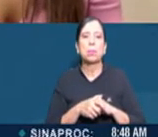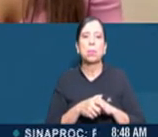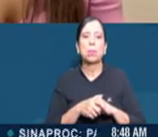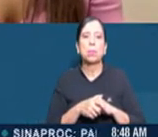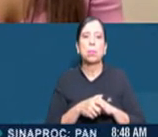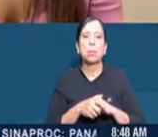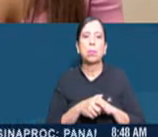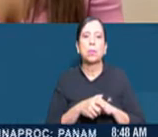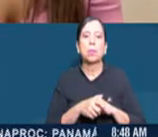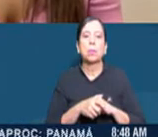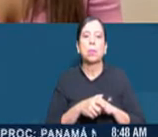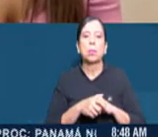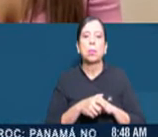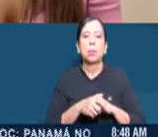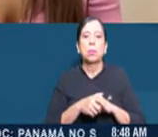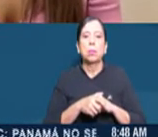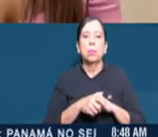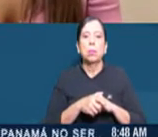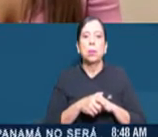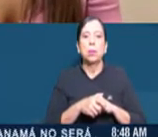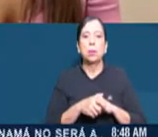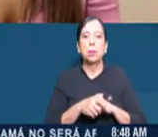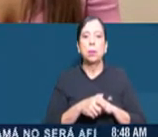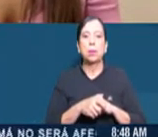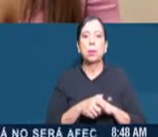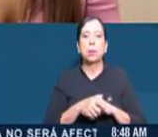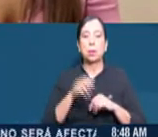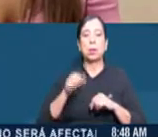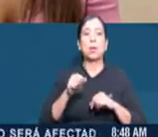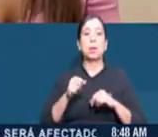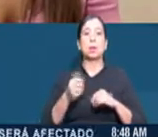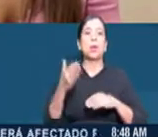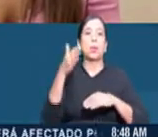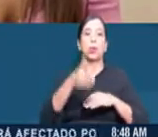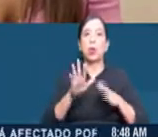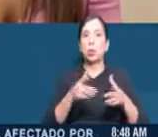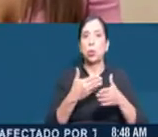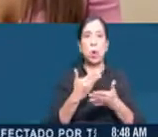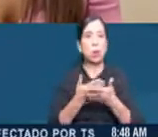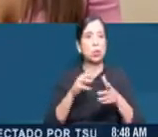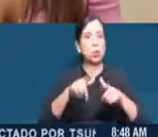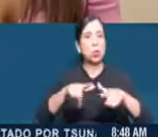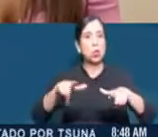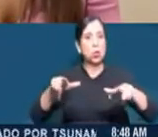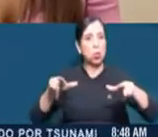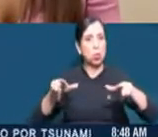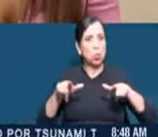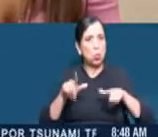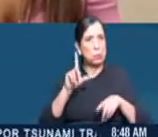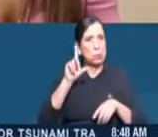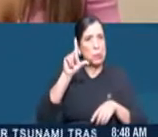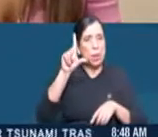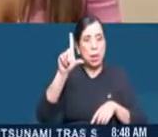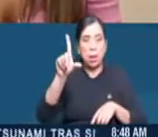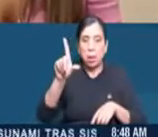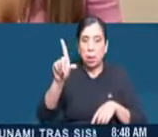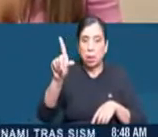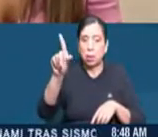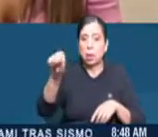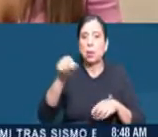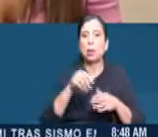Sí, a la vez estamos llegando, claro, a todos los lugares alejados